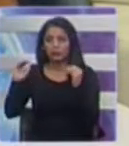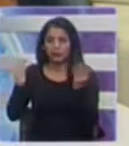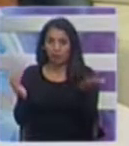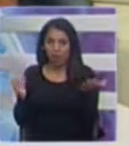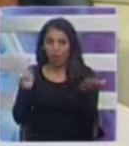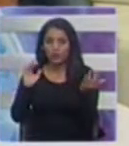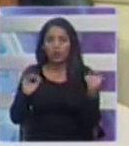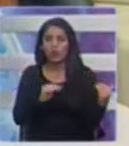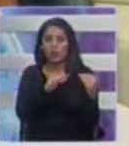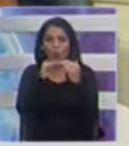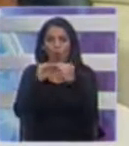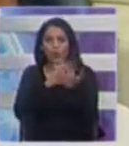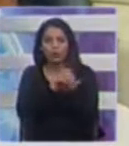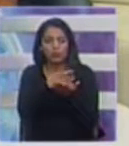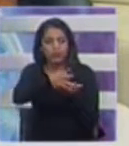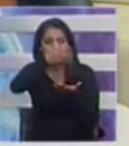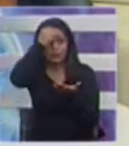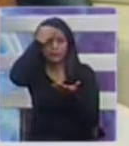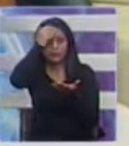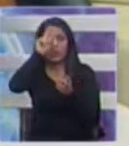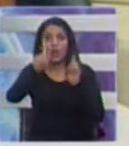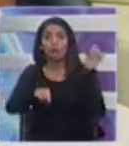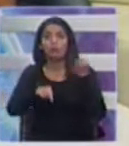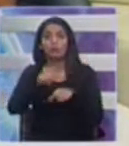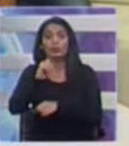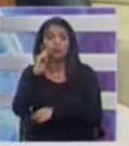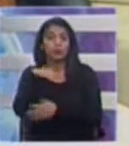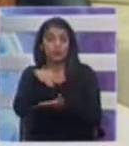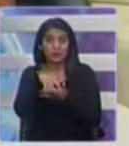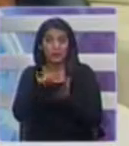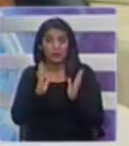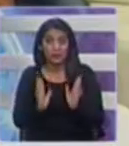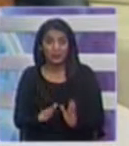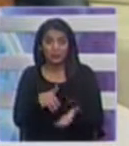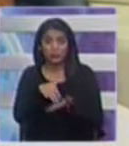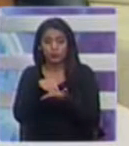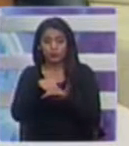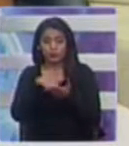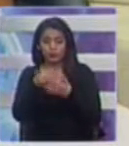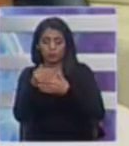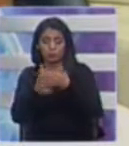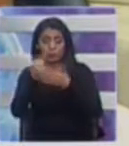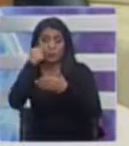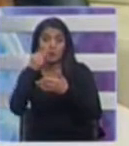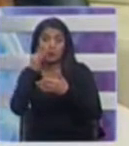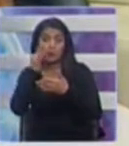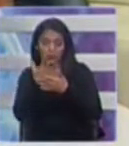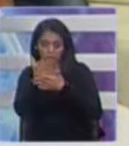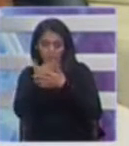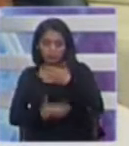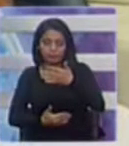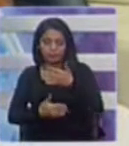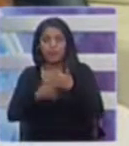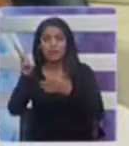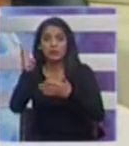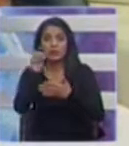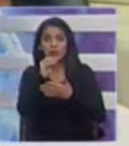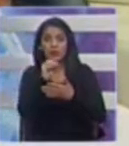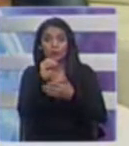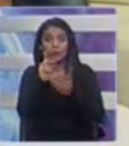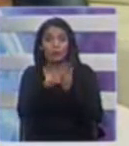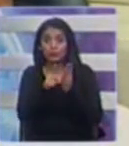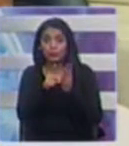a la universidad, un curso preparatorio que le dé igualdad de oportunidades para el ingreso a la universidad. Es decir, cambiar el sistema de